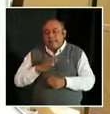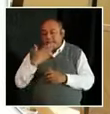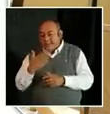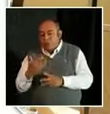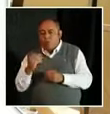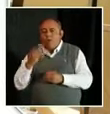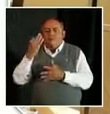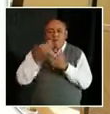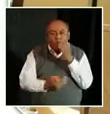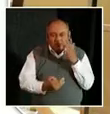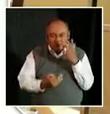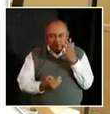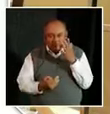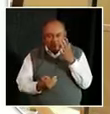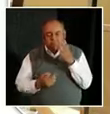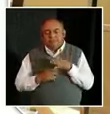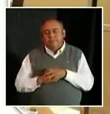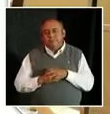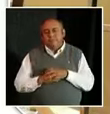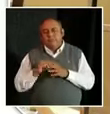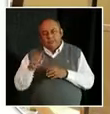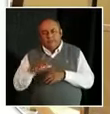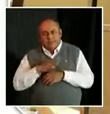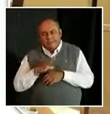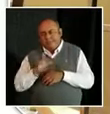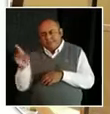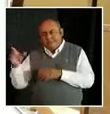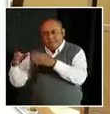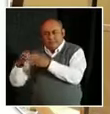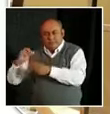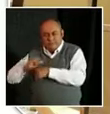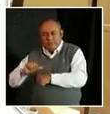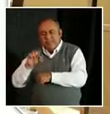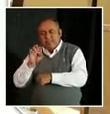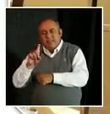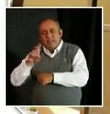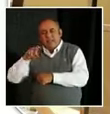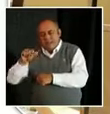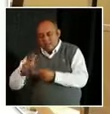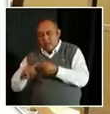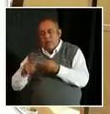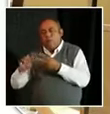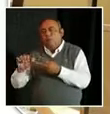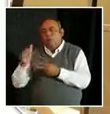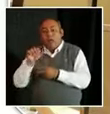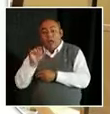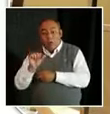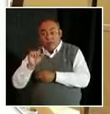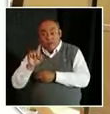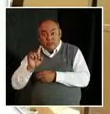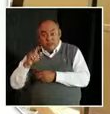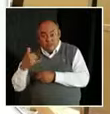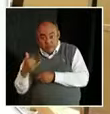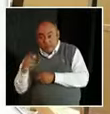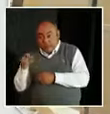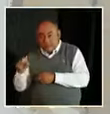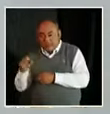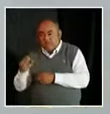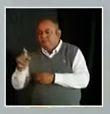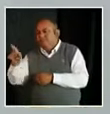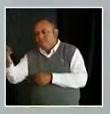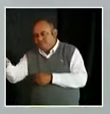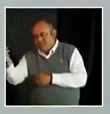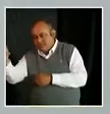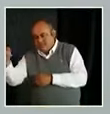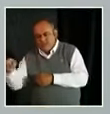la Sedena y otra empresa supervisora que contrató Agua y Drenaje, que son DIRAC y EPESA, son